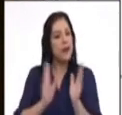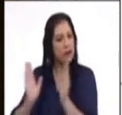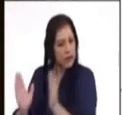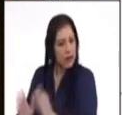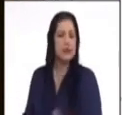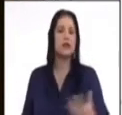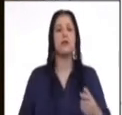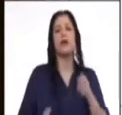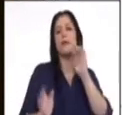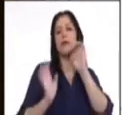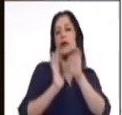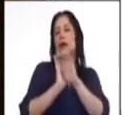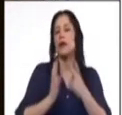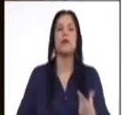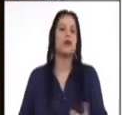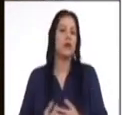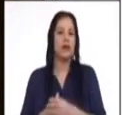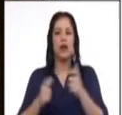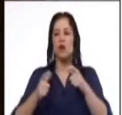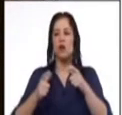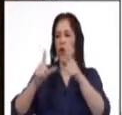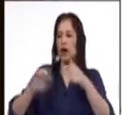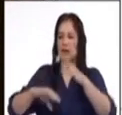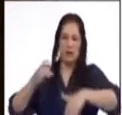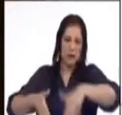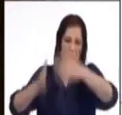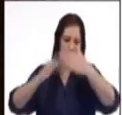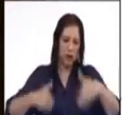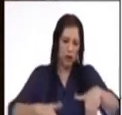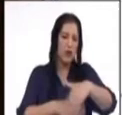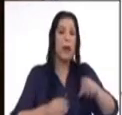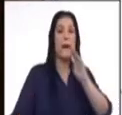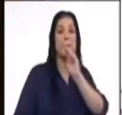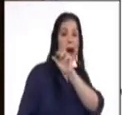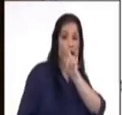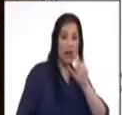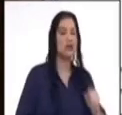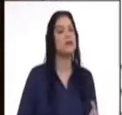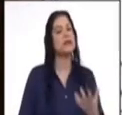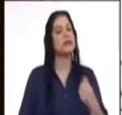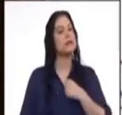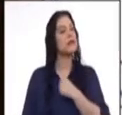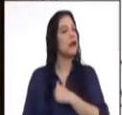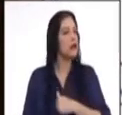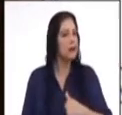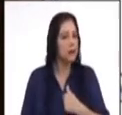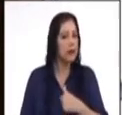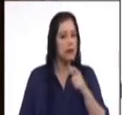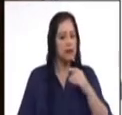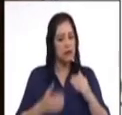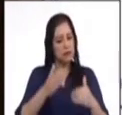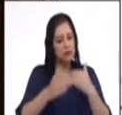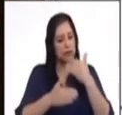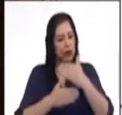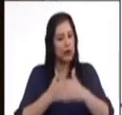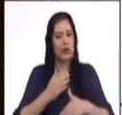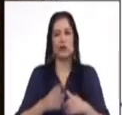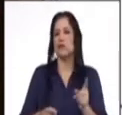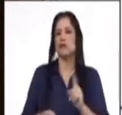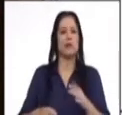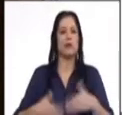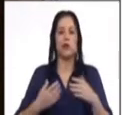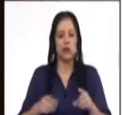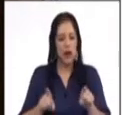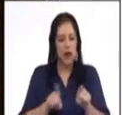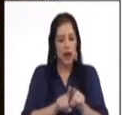se manifiesta, por ejemplo, en las unidades vecinales, los barrios obreros, pero lamentablemente este proceso no pudo ir a